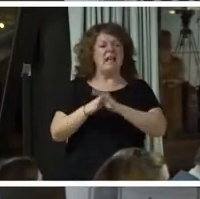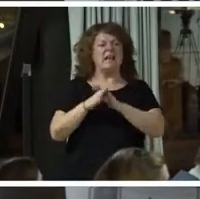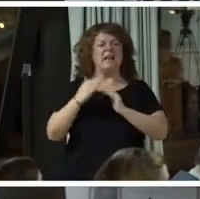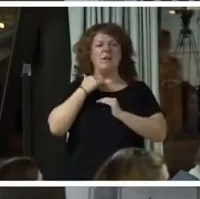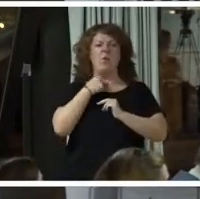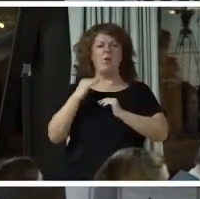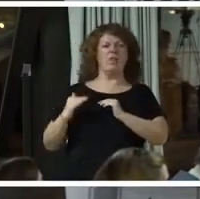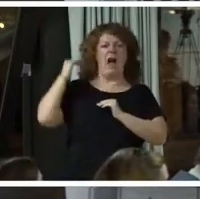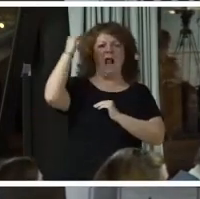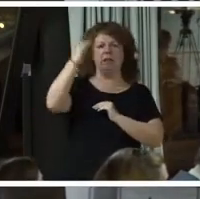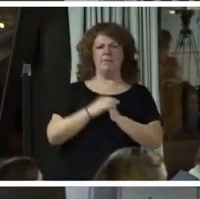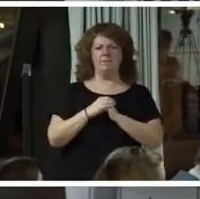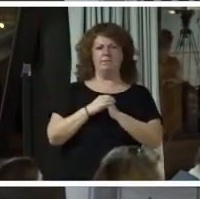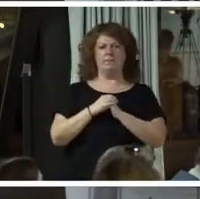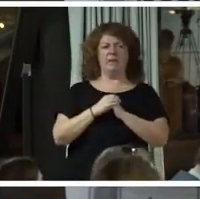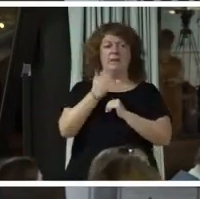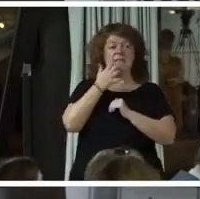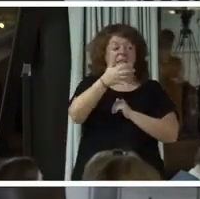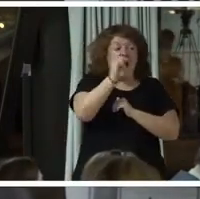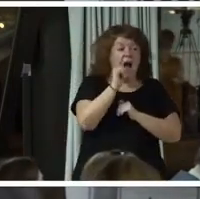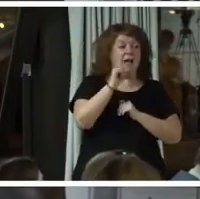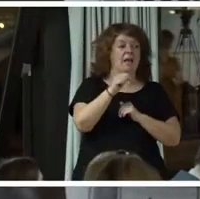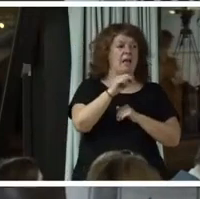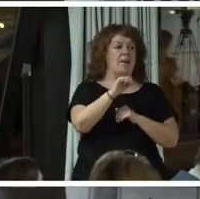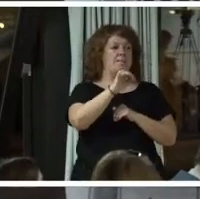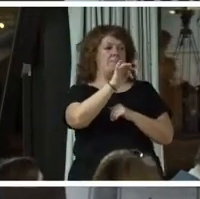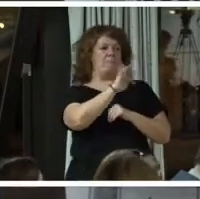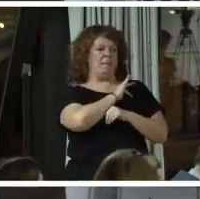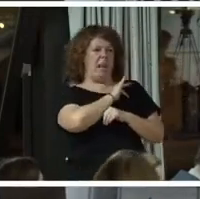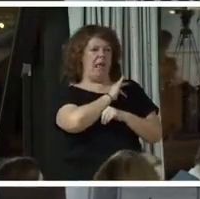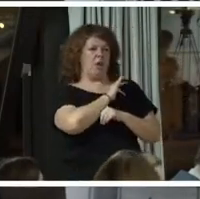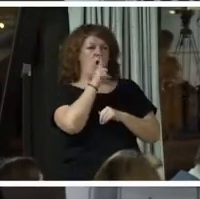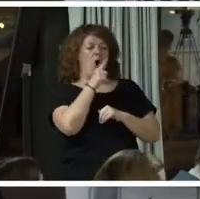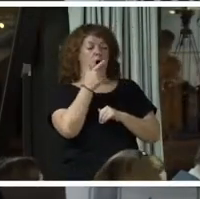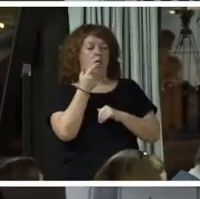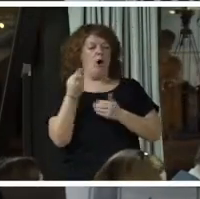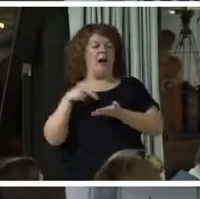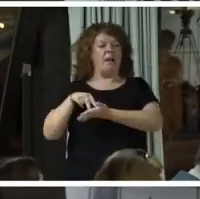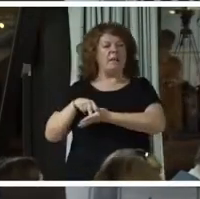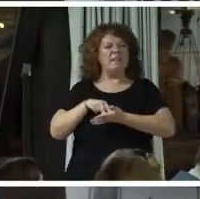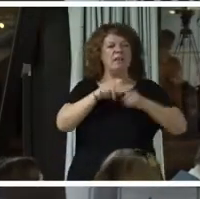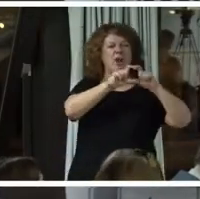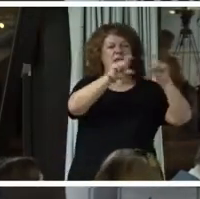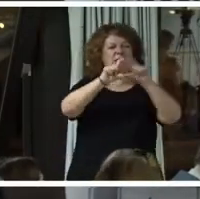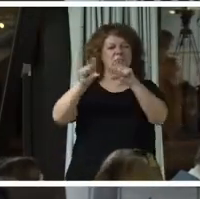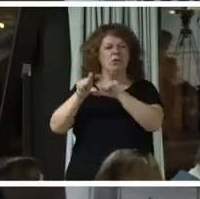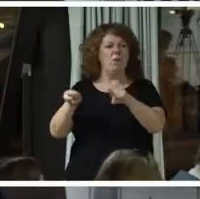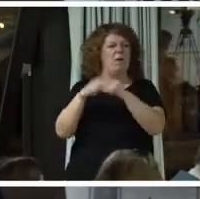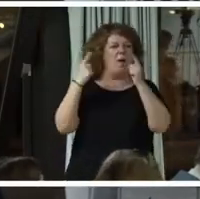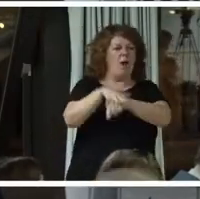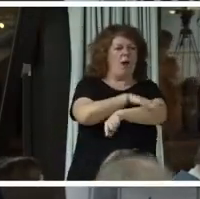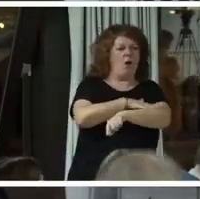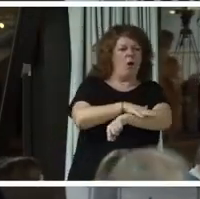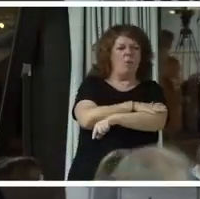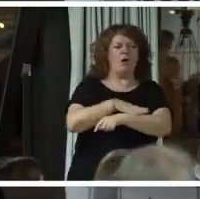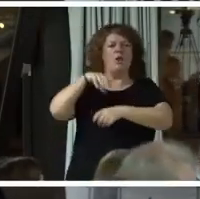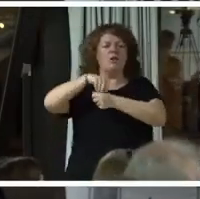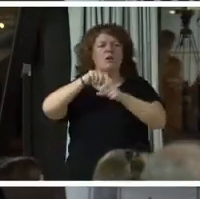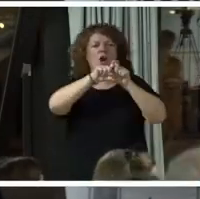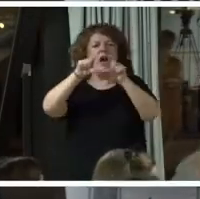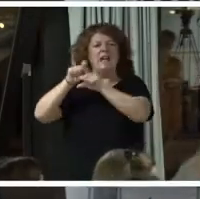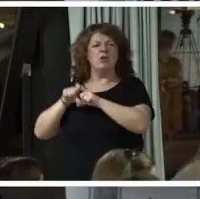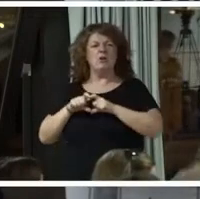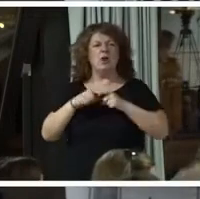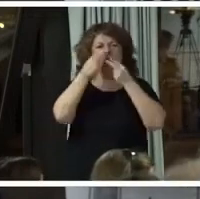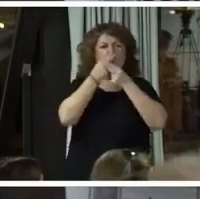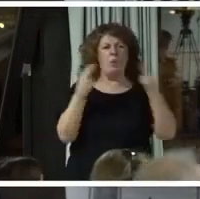voz y creo además que quienes tenemos el privilegio de tener representaciones institucionales ya sea en el Gobierno ya sea en las instituciones